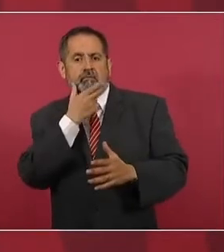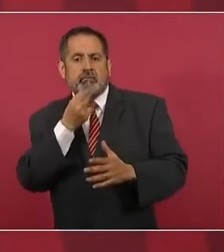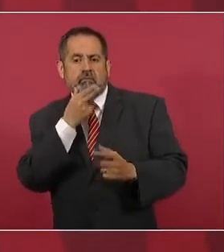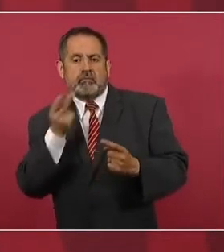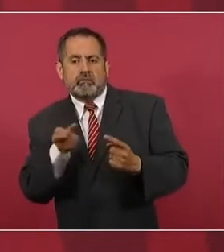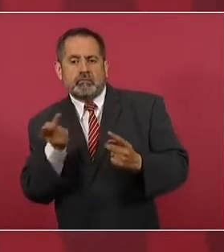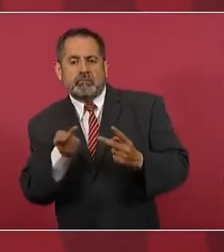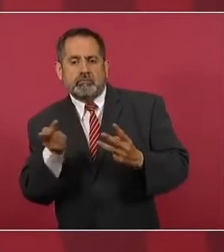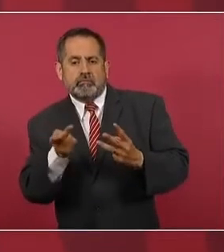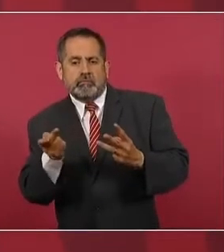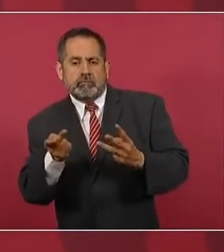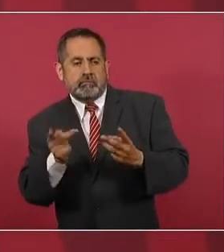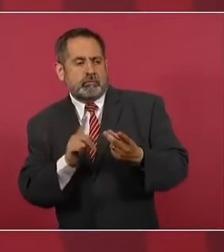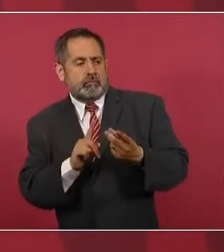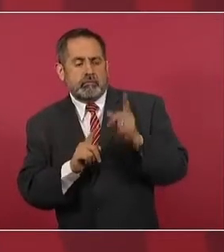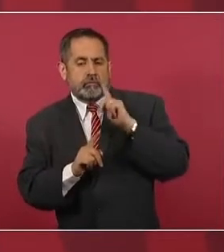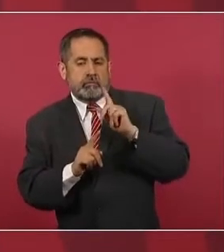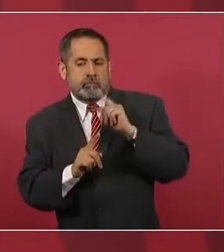Sí.